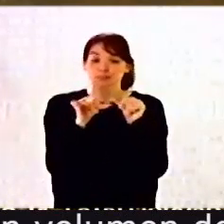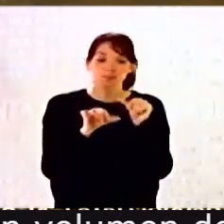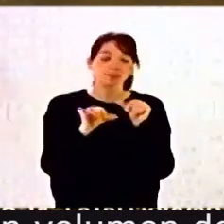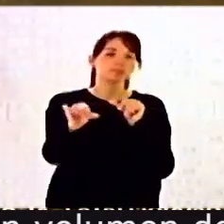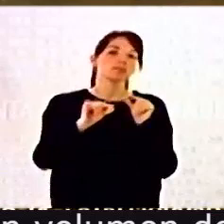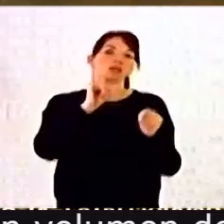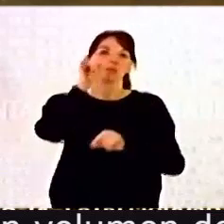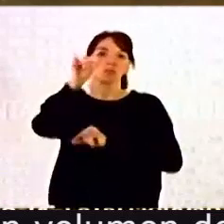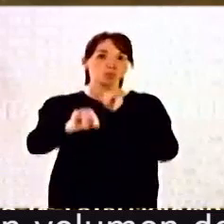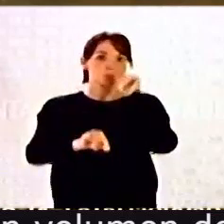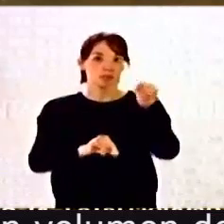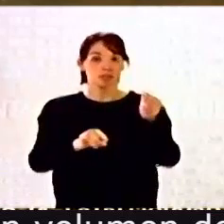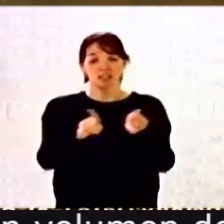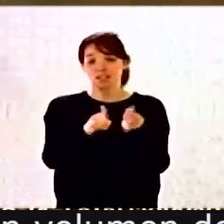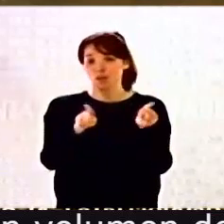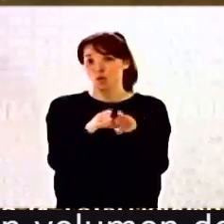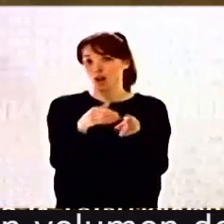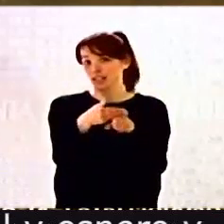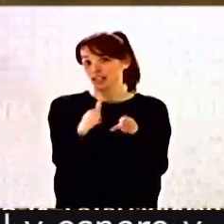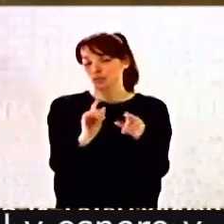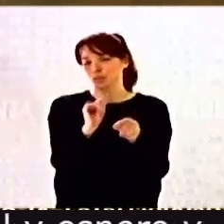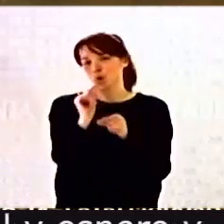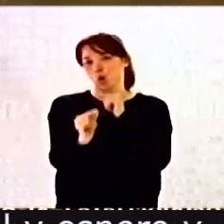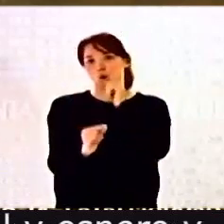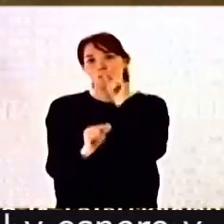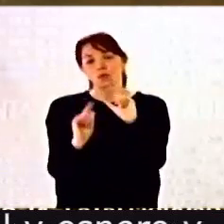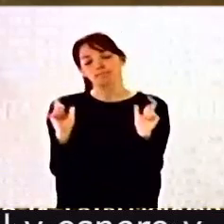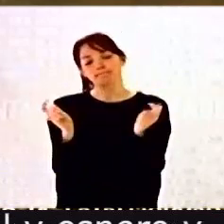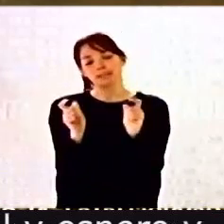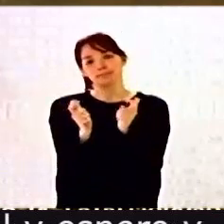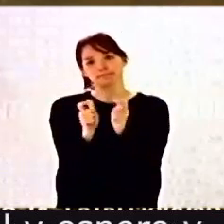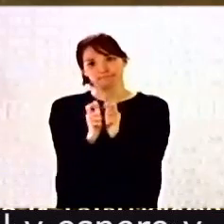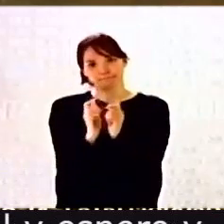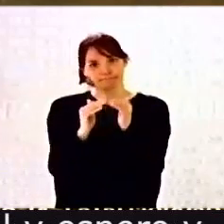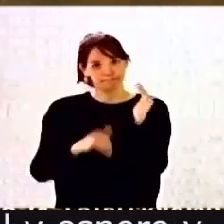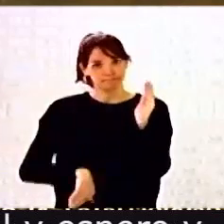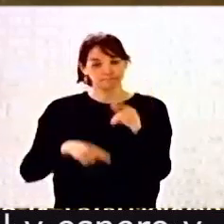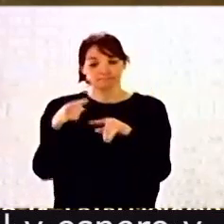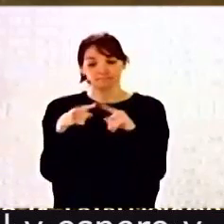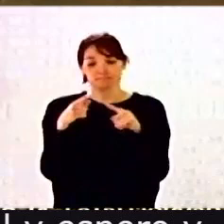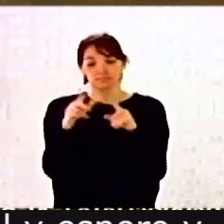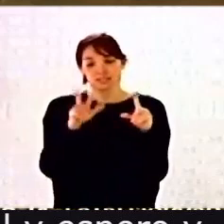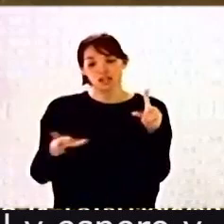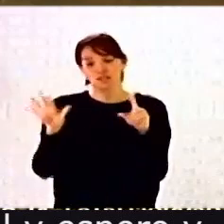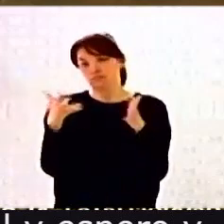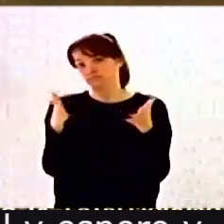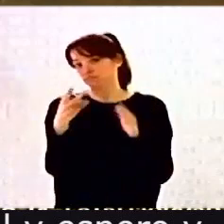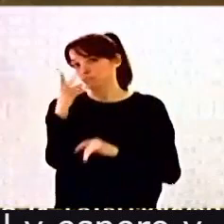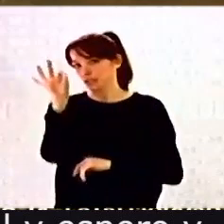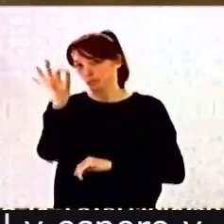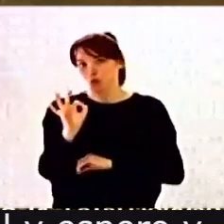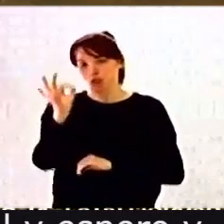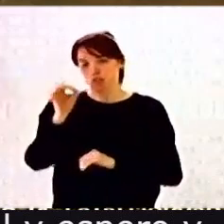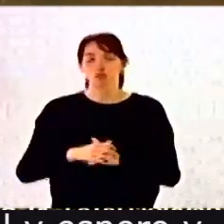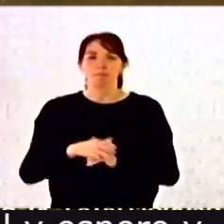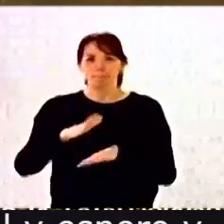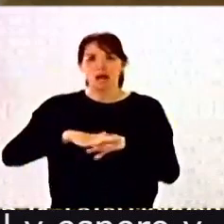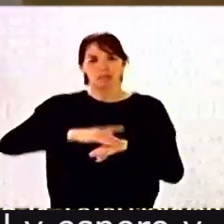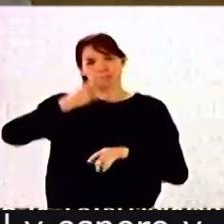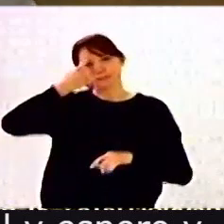contagios, igual que el resto de contagiados, cada vez sean menos. La media nacional se sitúa en el 20%, para que nos hagamos una